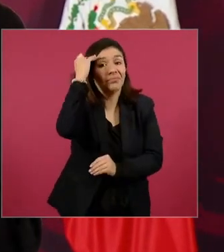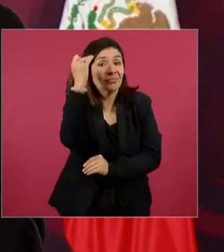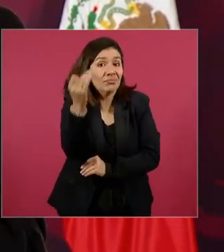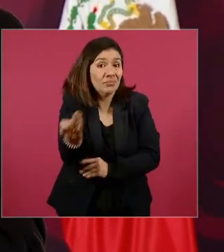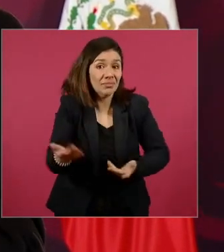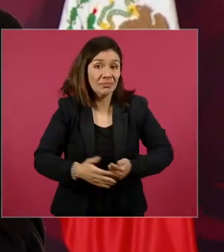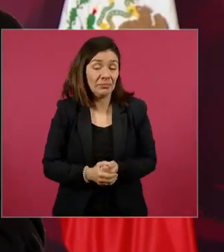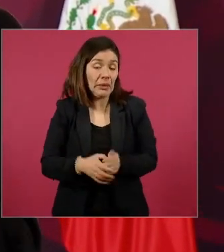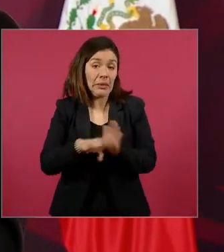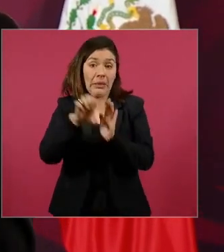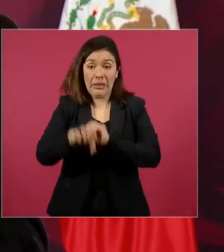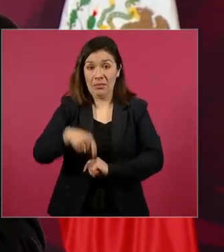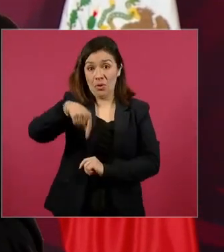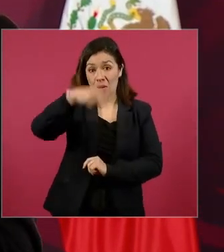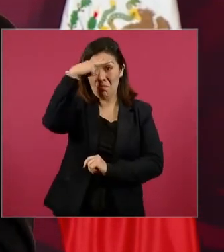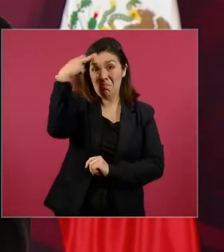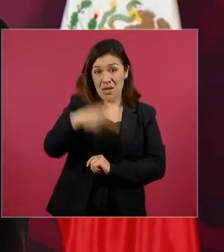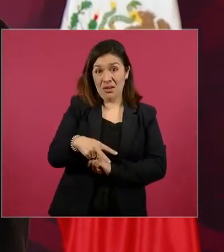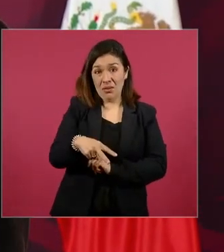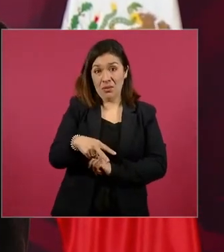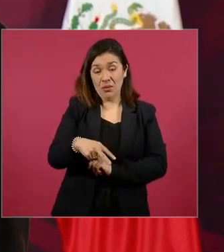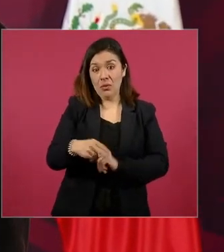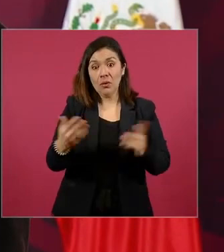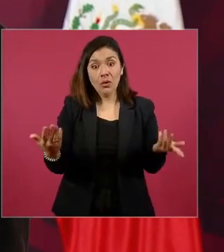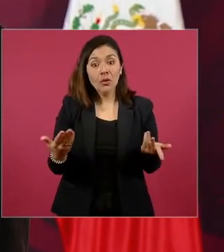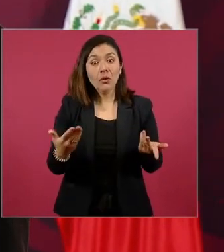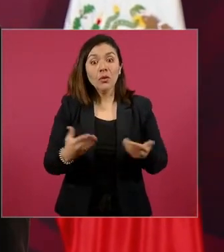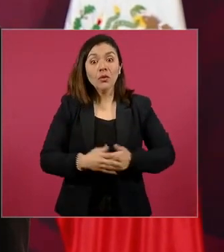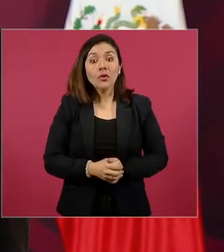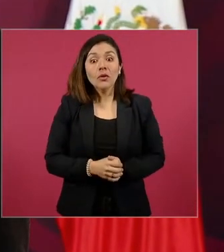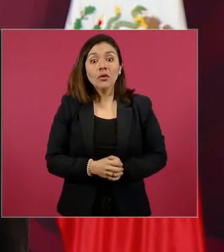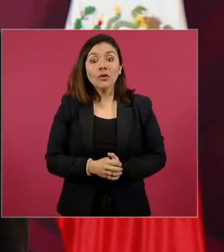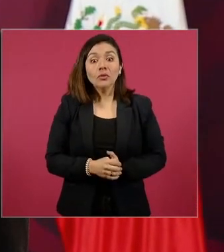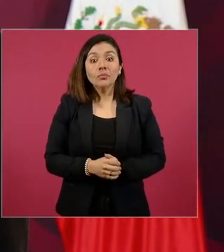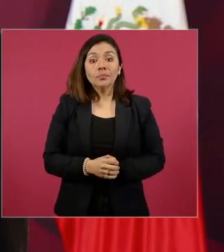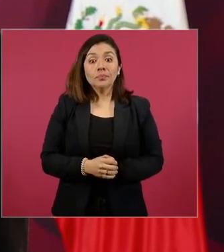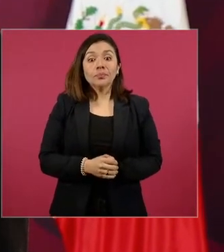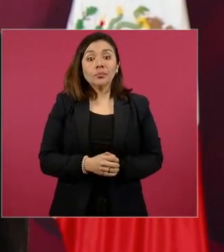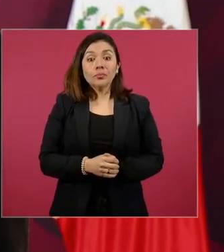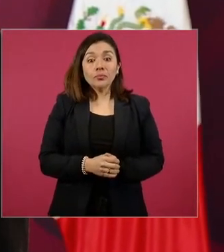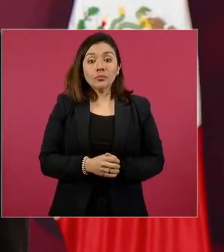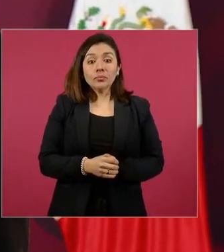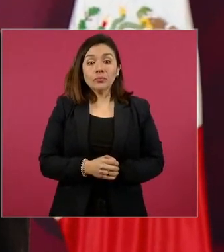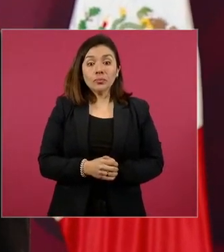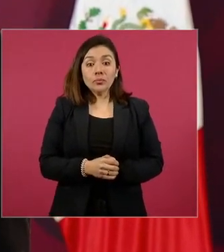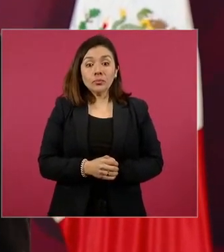En el caso de nosotros, por ejemplo, para